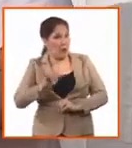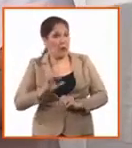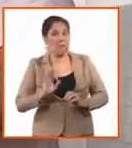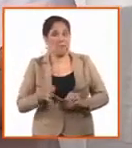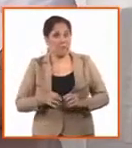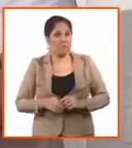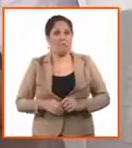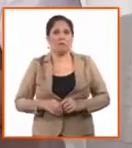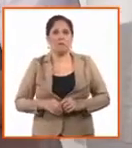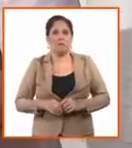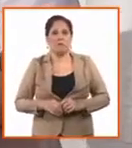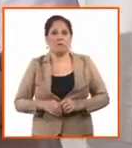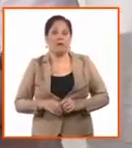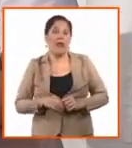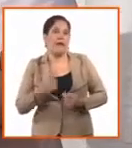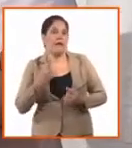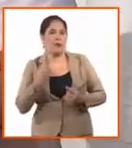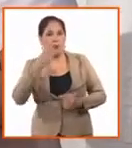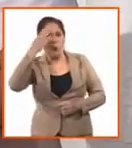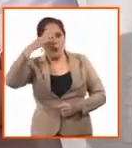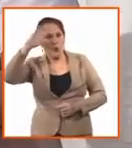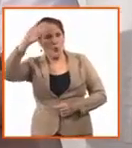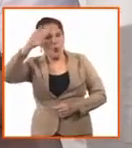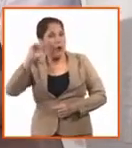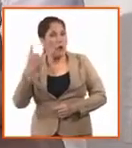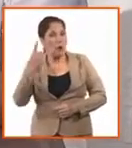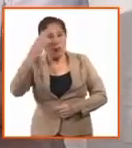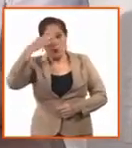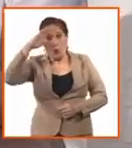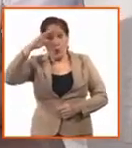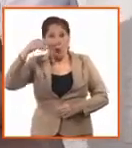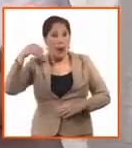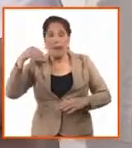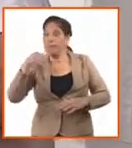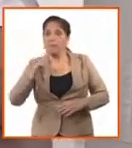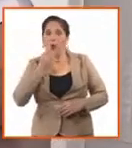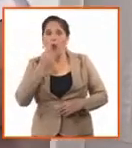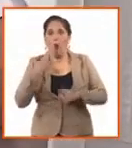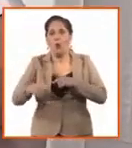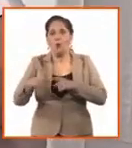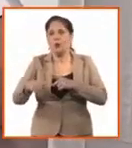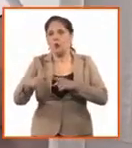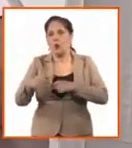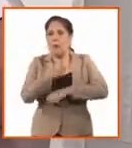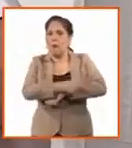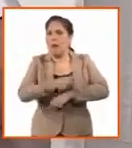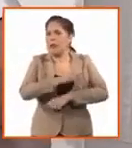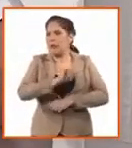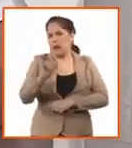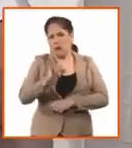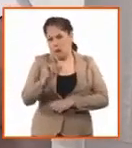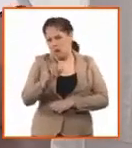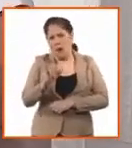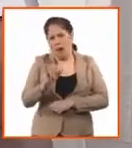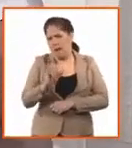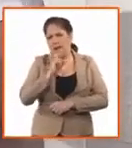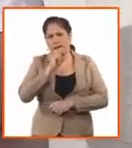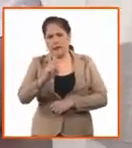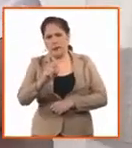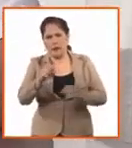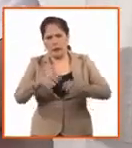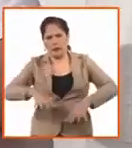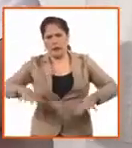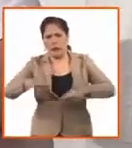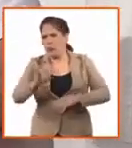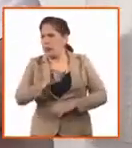esas derrotas porque las derrotas de cuba no son sólo derrotas de cubas son también las derrotas de la lucha revolución en el nivel internacional y eso